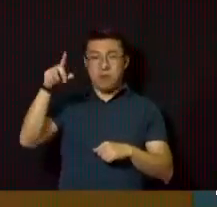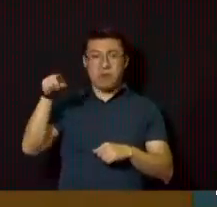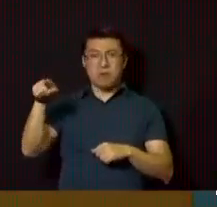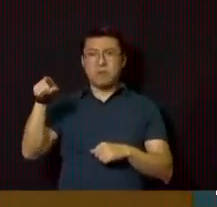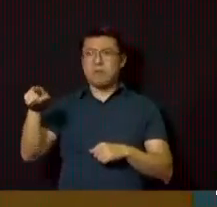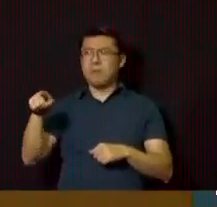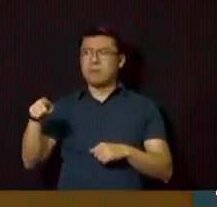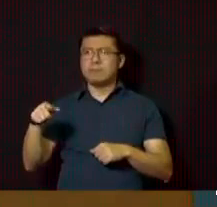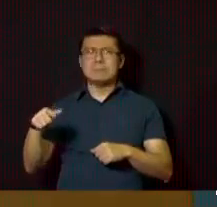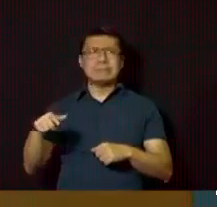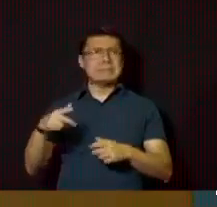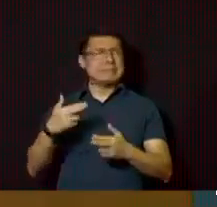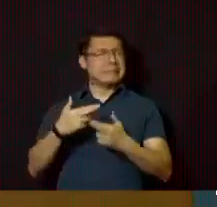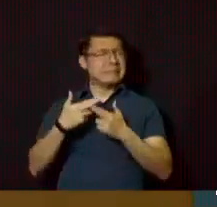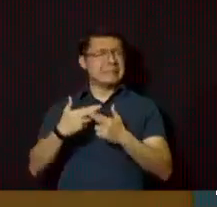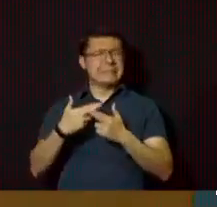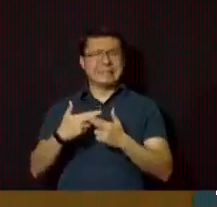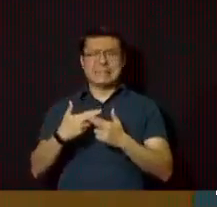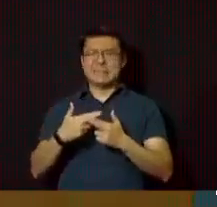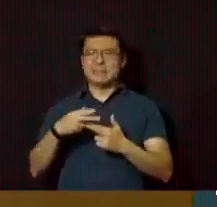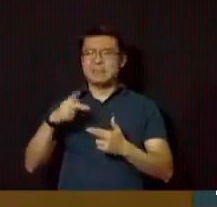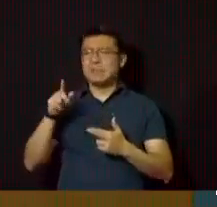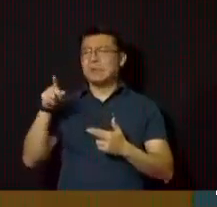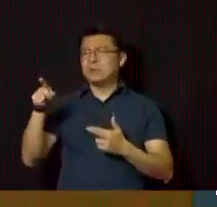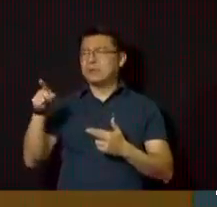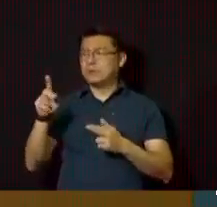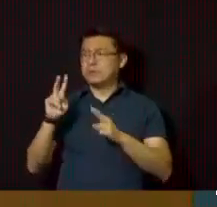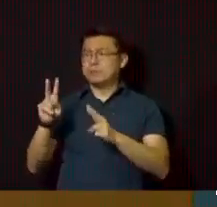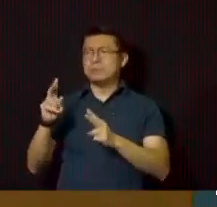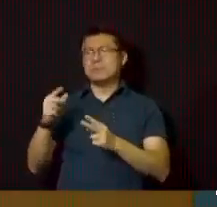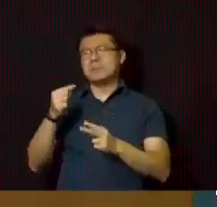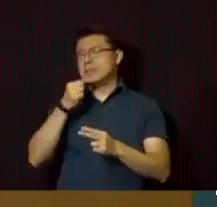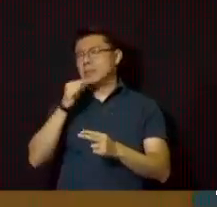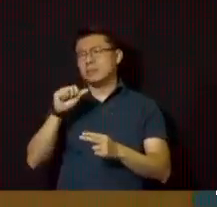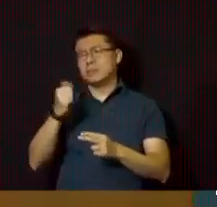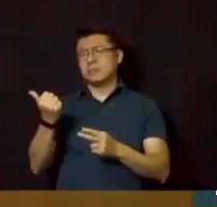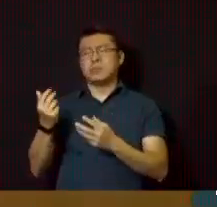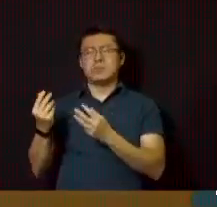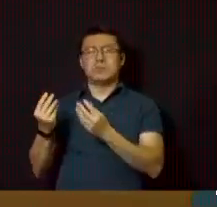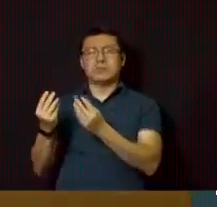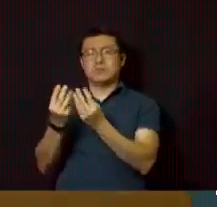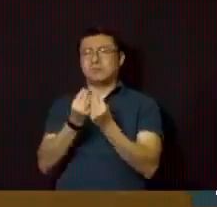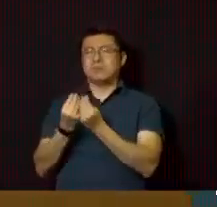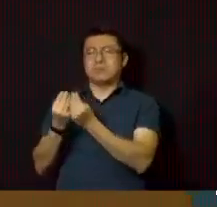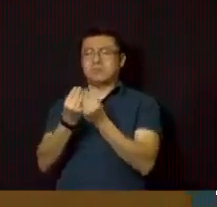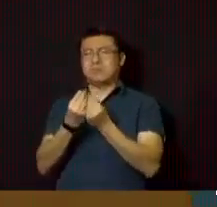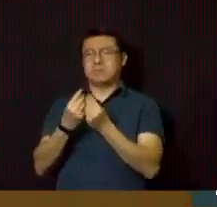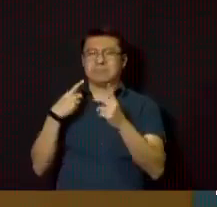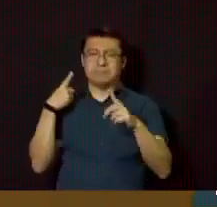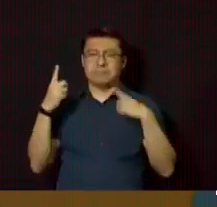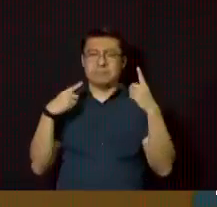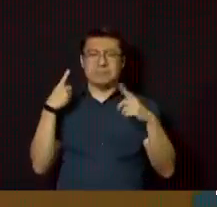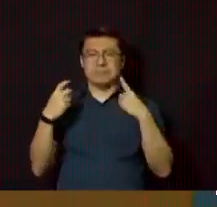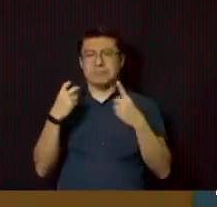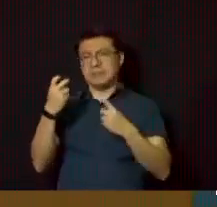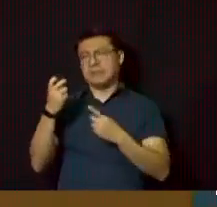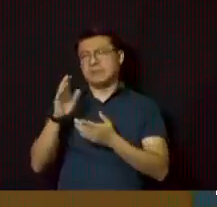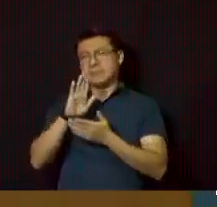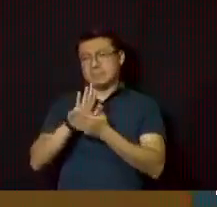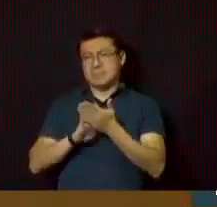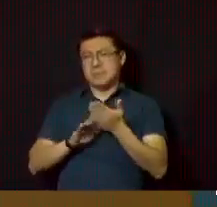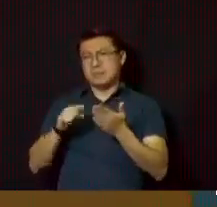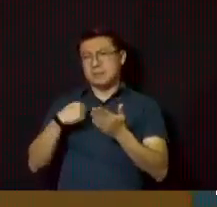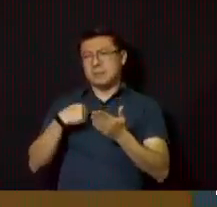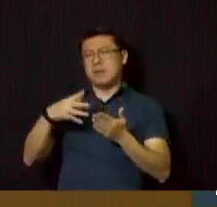sea, pero lo veía cómo disfrutabas con los demás niños, ¿no? Y bueno, esa humildad para mí, a mí me ha